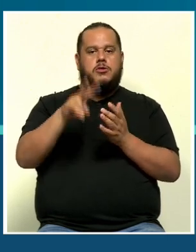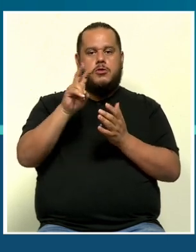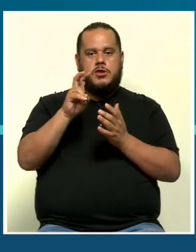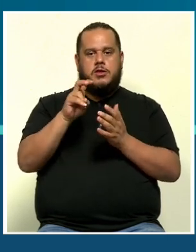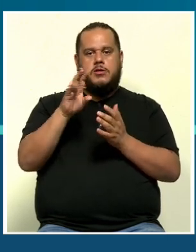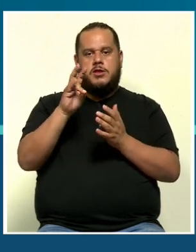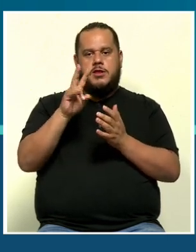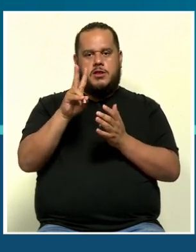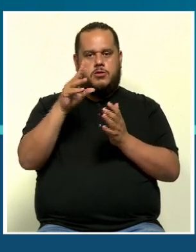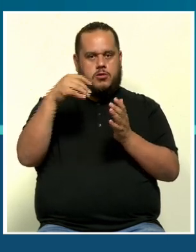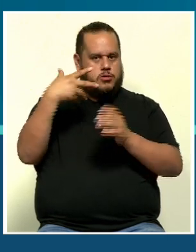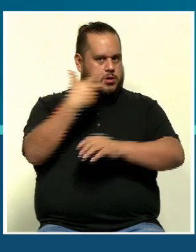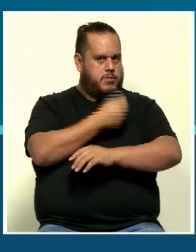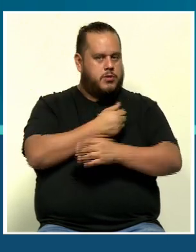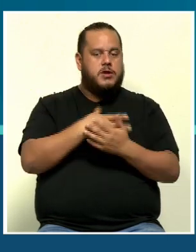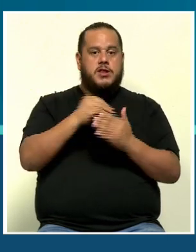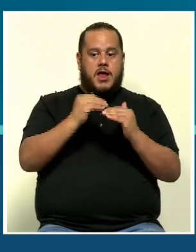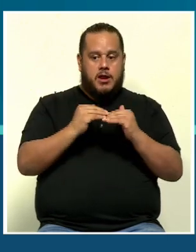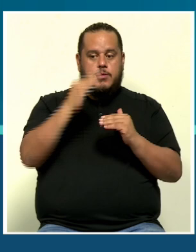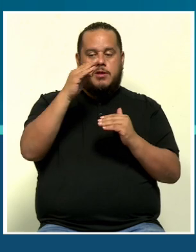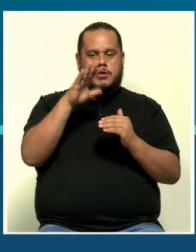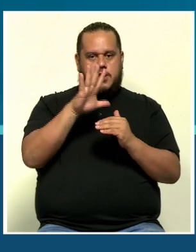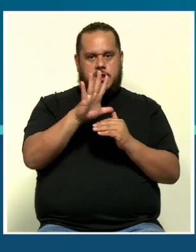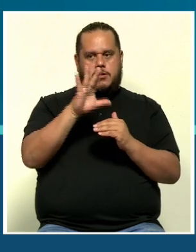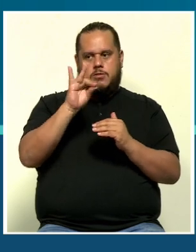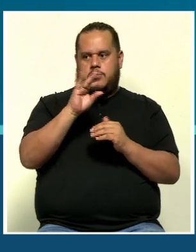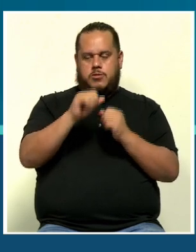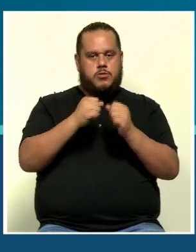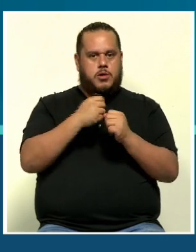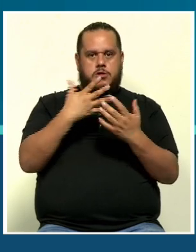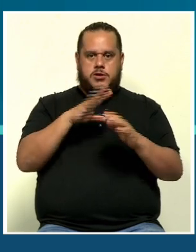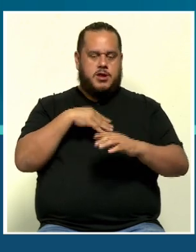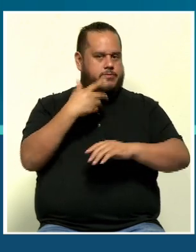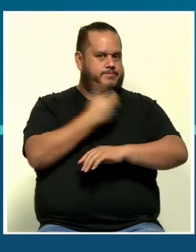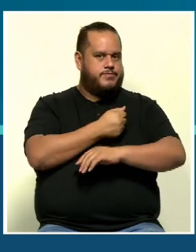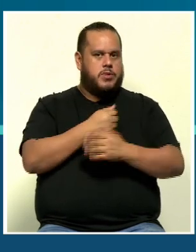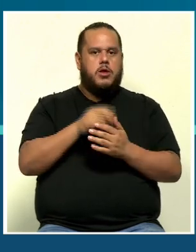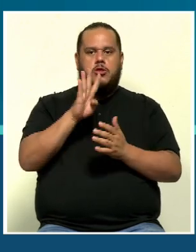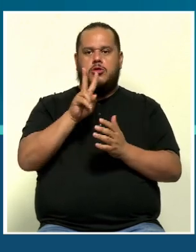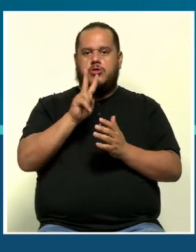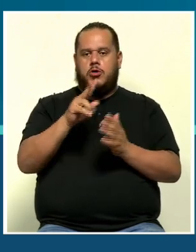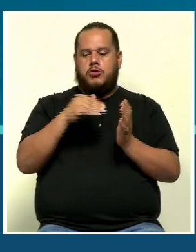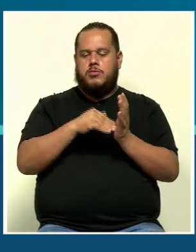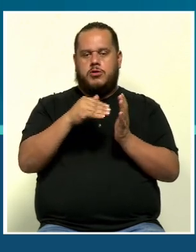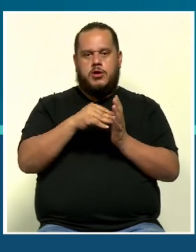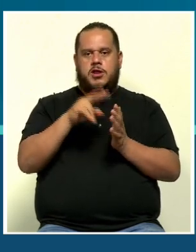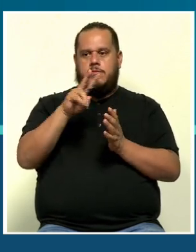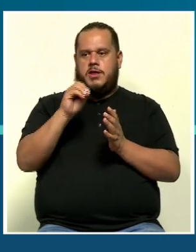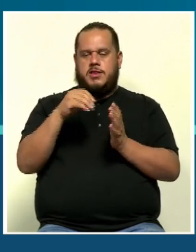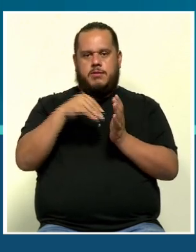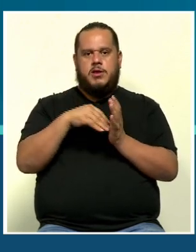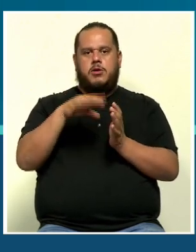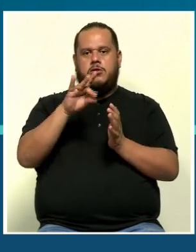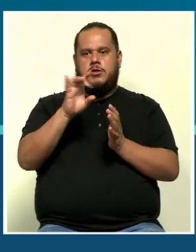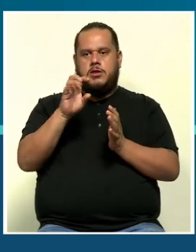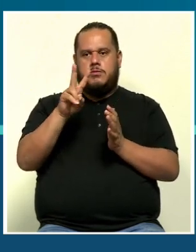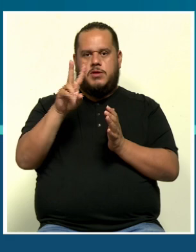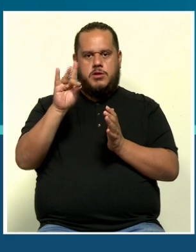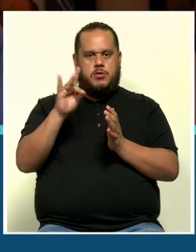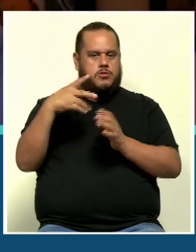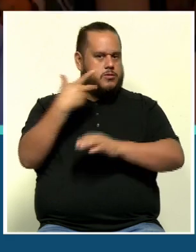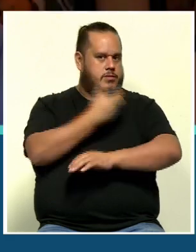2.077.272 vacunas, mientras que a los mayores de 58 años ya se les aplicaron 2.020.828